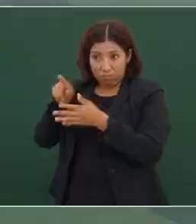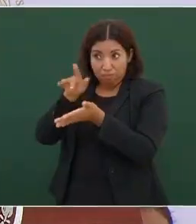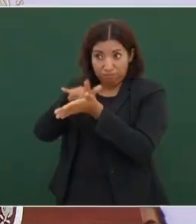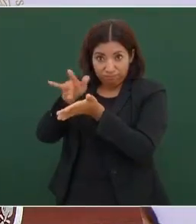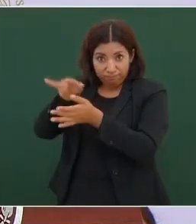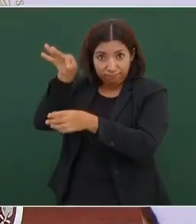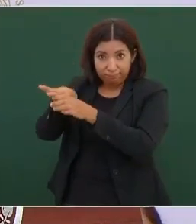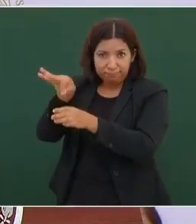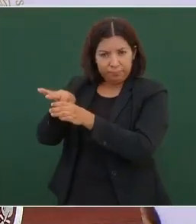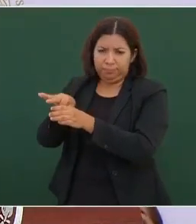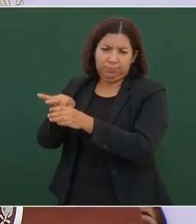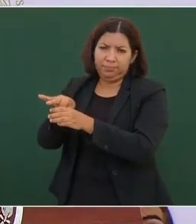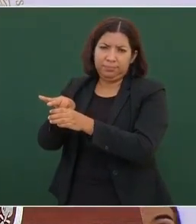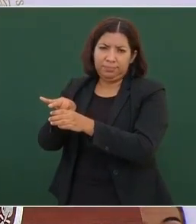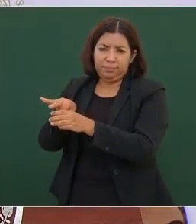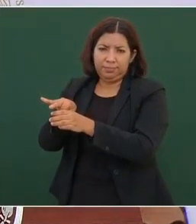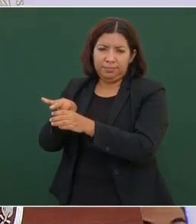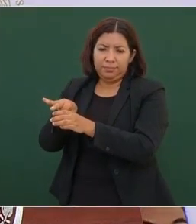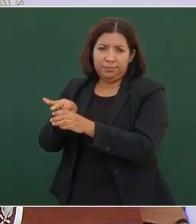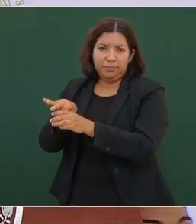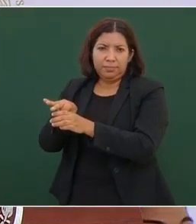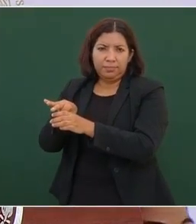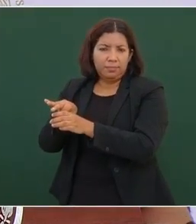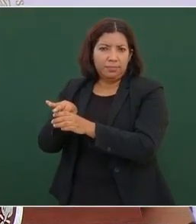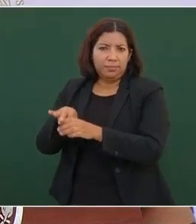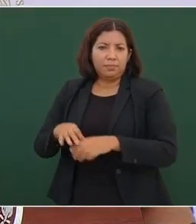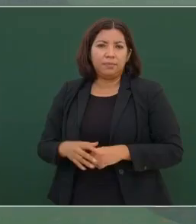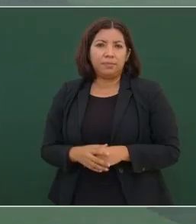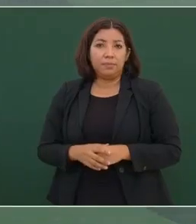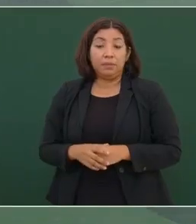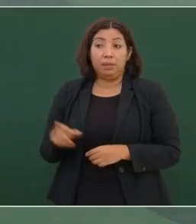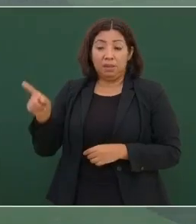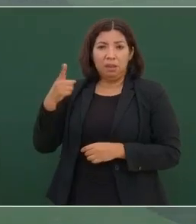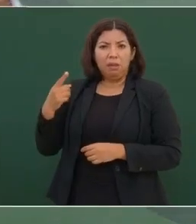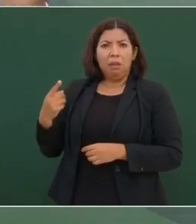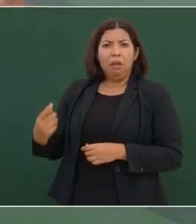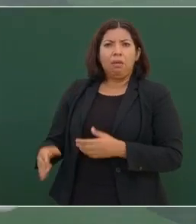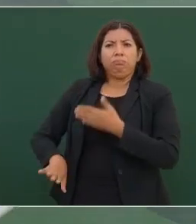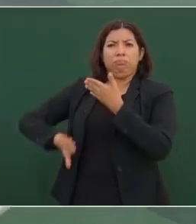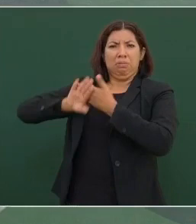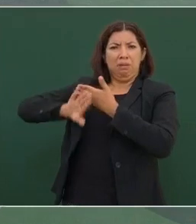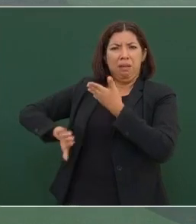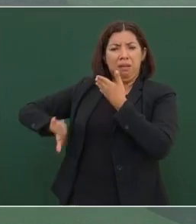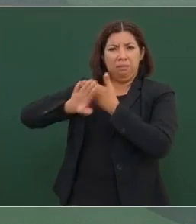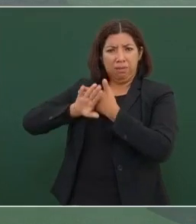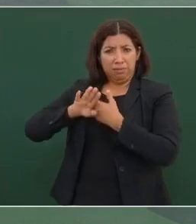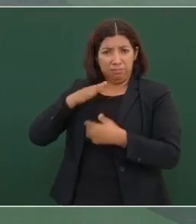nosotros no merecemos ese trato y no vamos